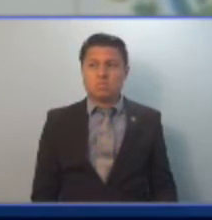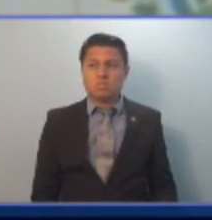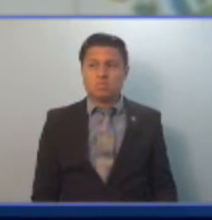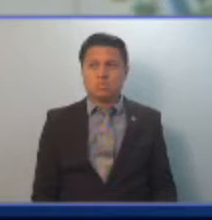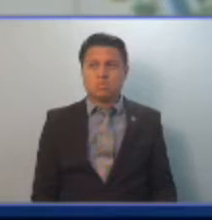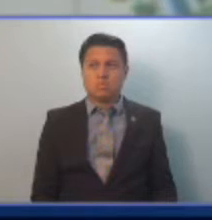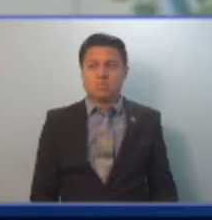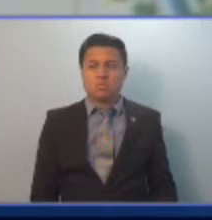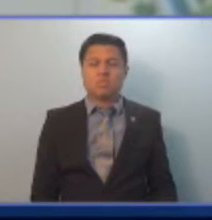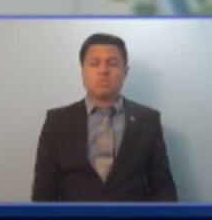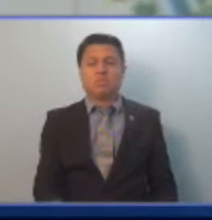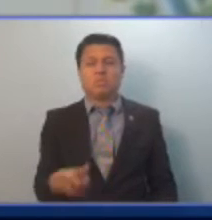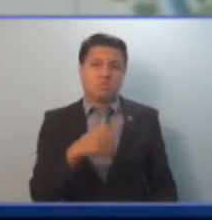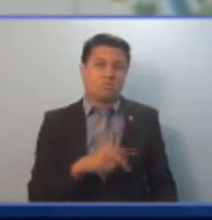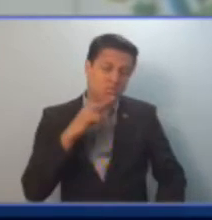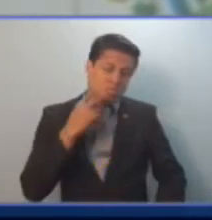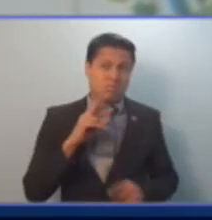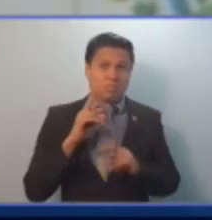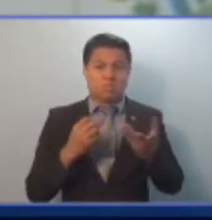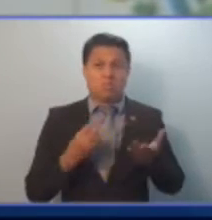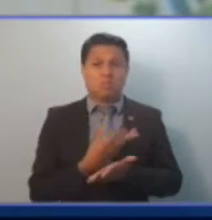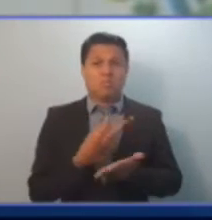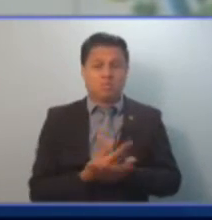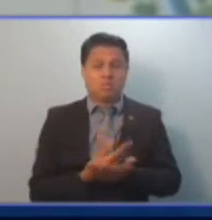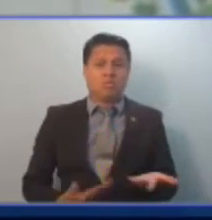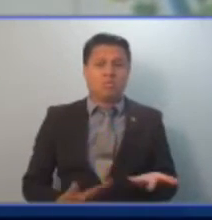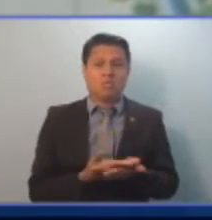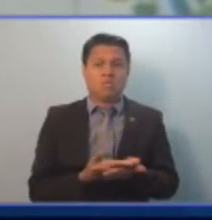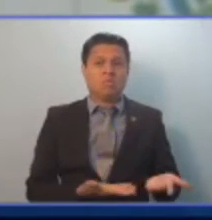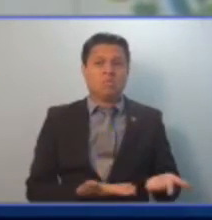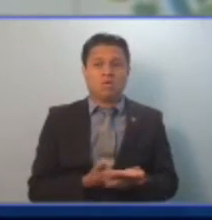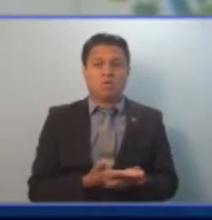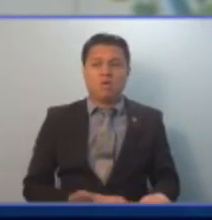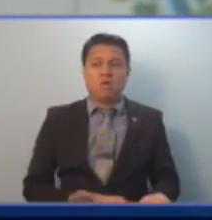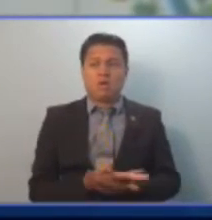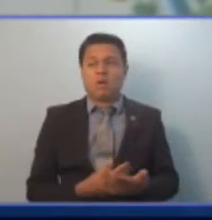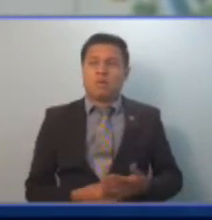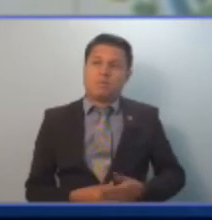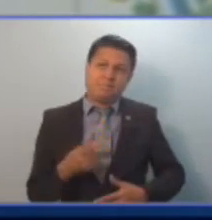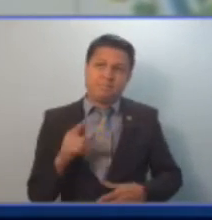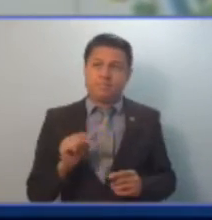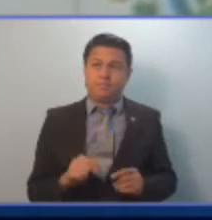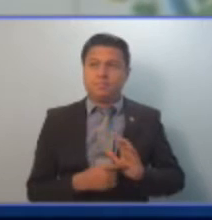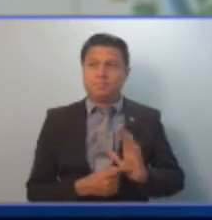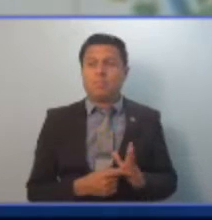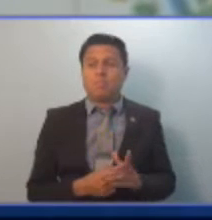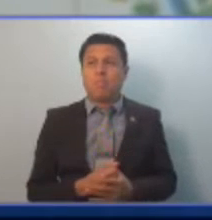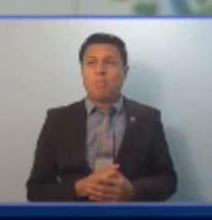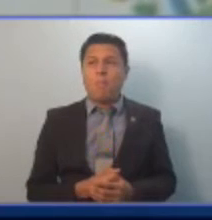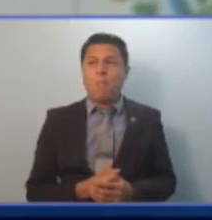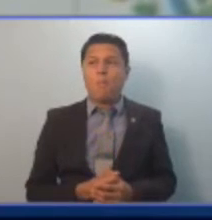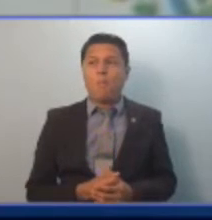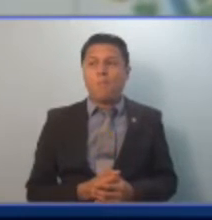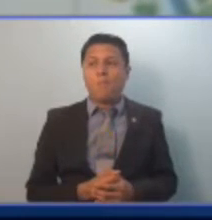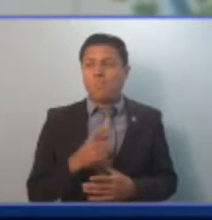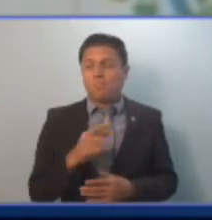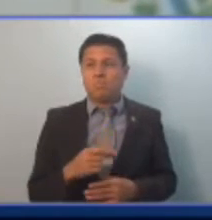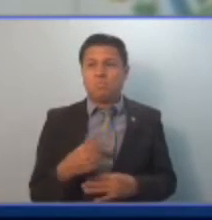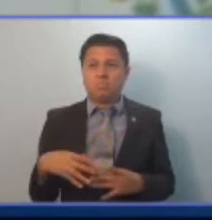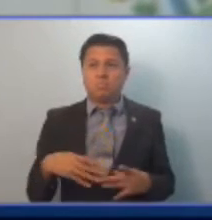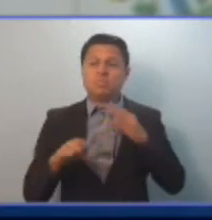misma modernización es esto. Luego hemos venido avanzando, porque en los actos